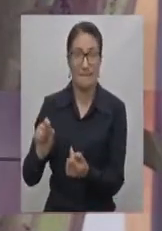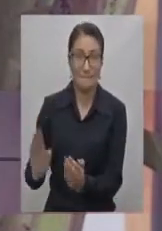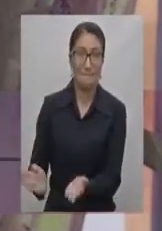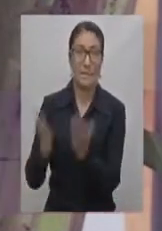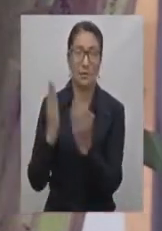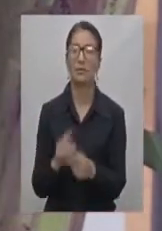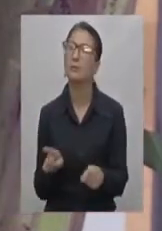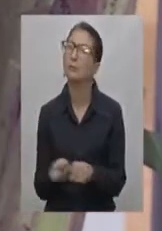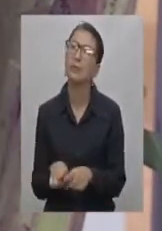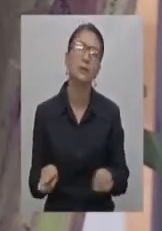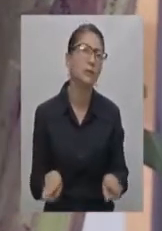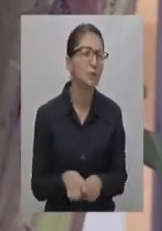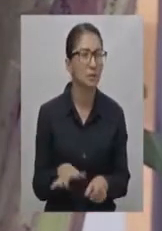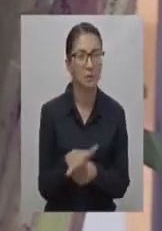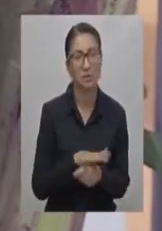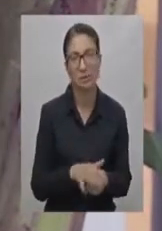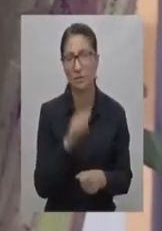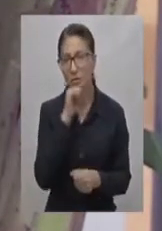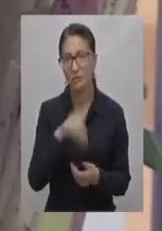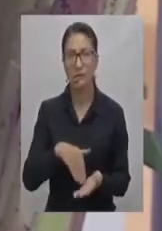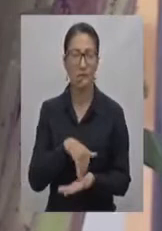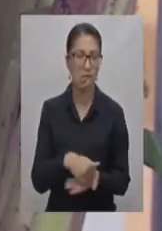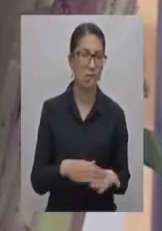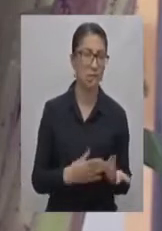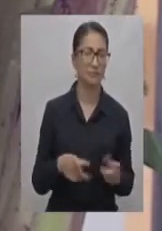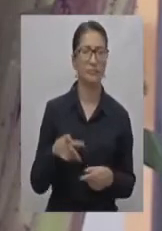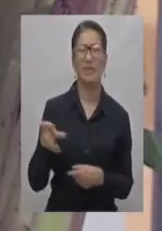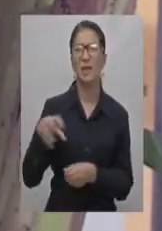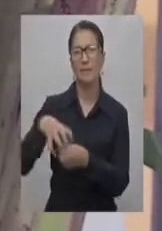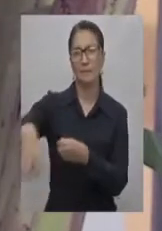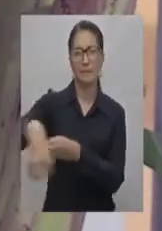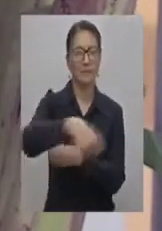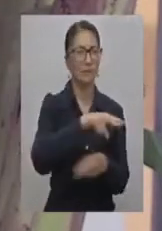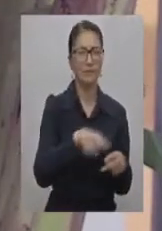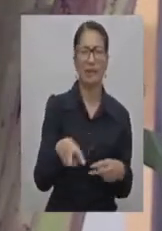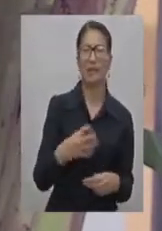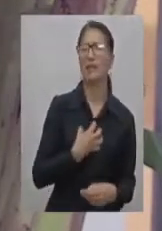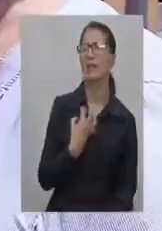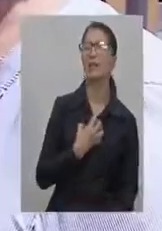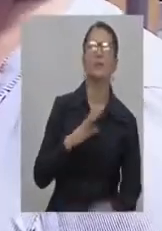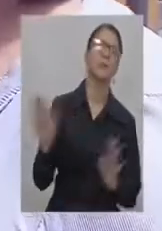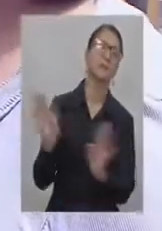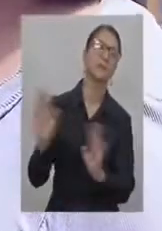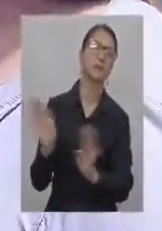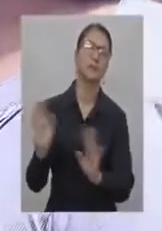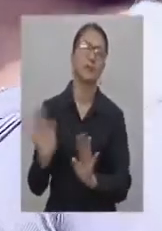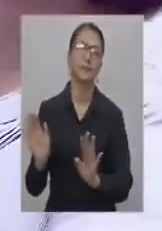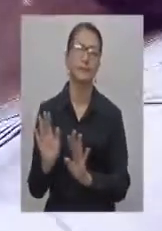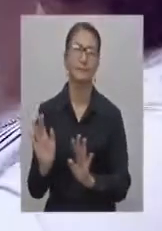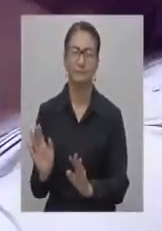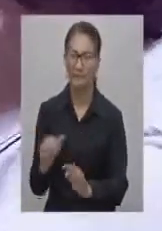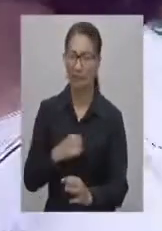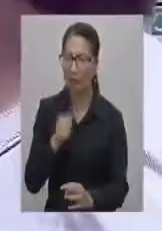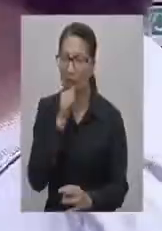situación, todavía se encuentran muchas deficiencias. La población tiene temor de